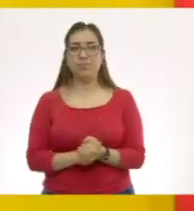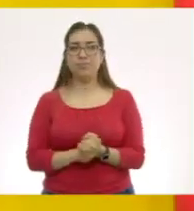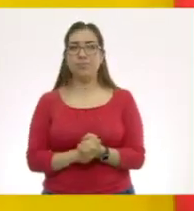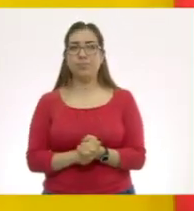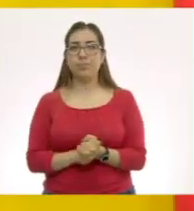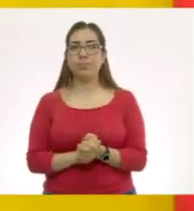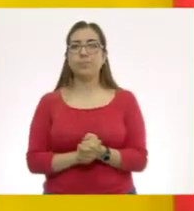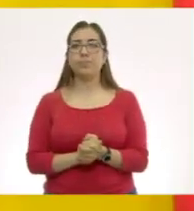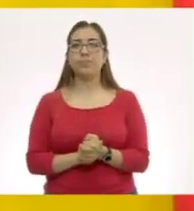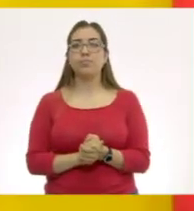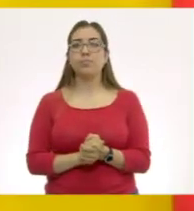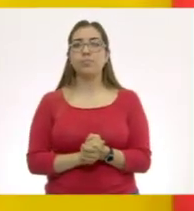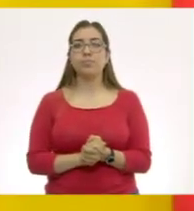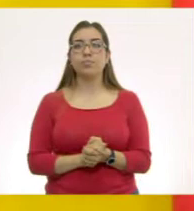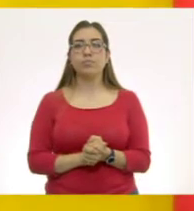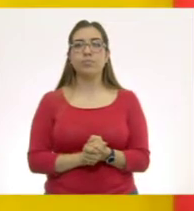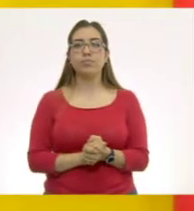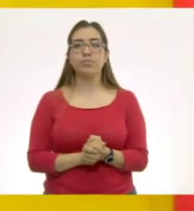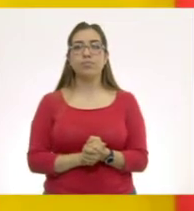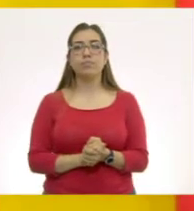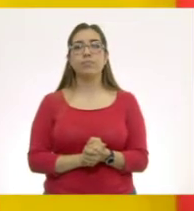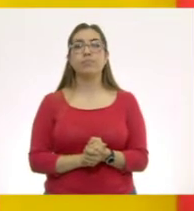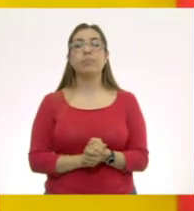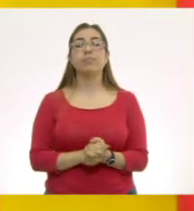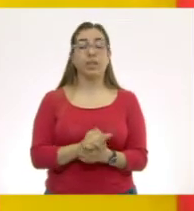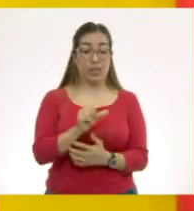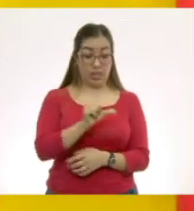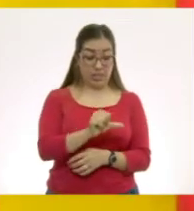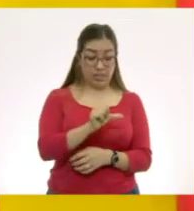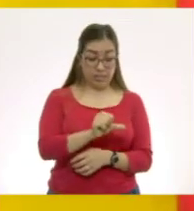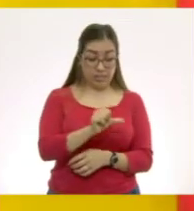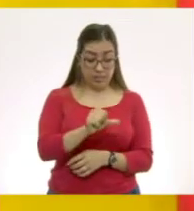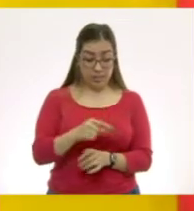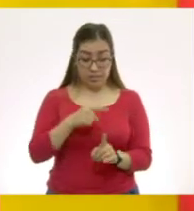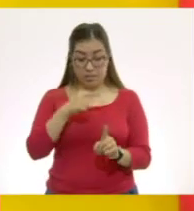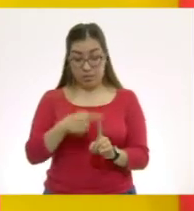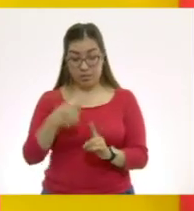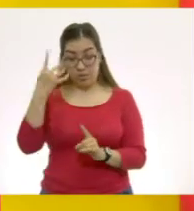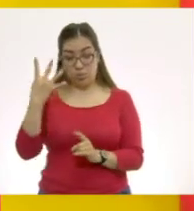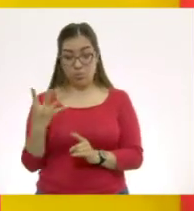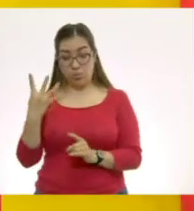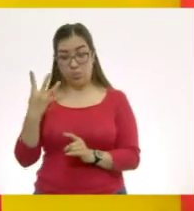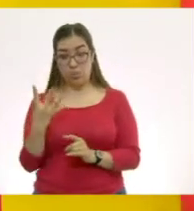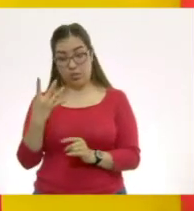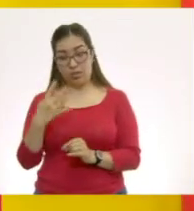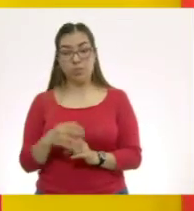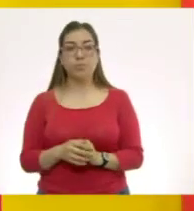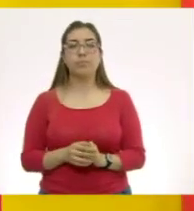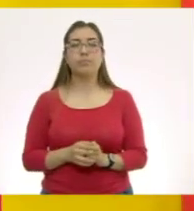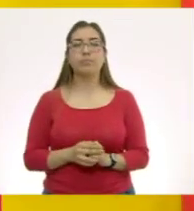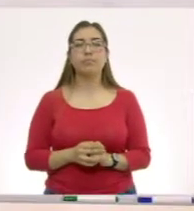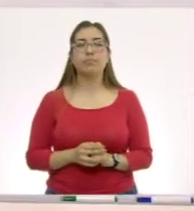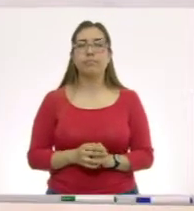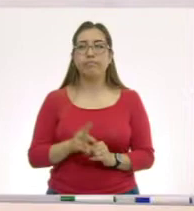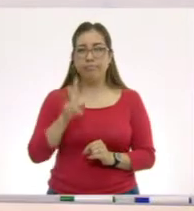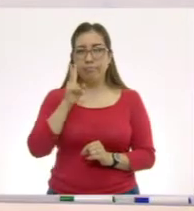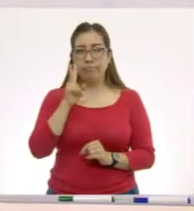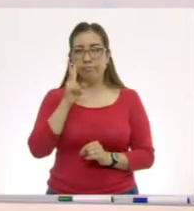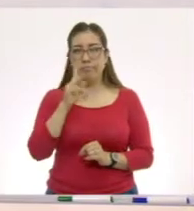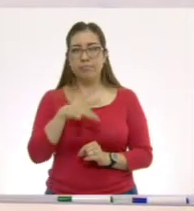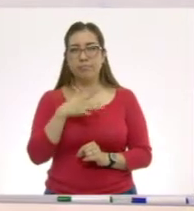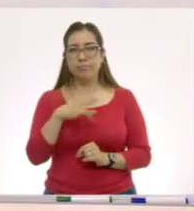Entonces sería 16 más 4. 4. ¿Qué número va a caer? A ver,